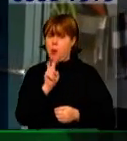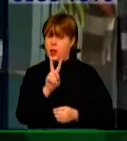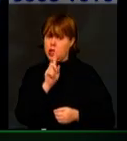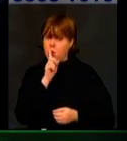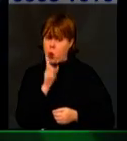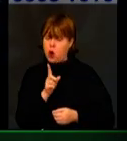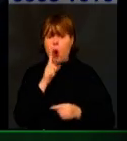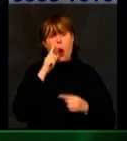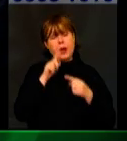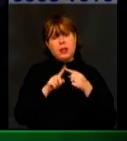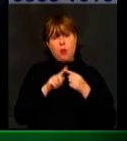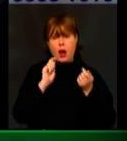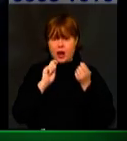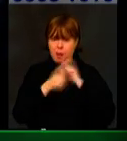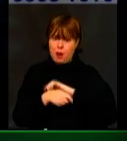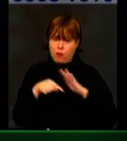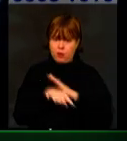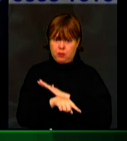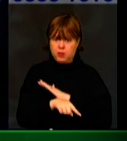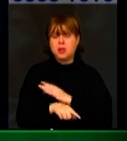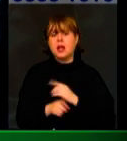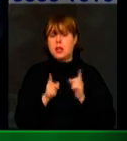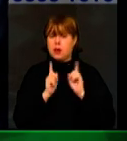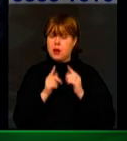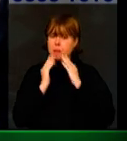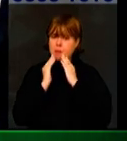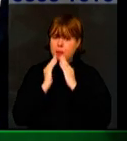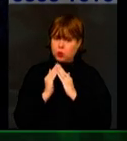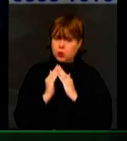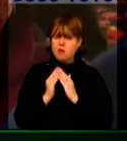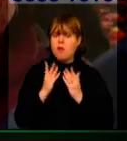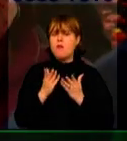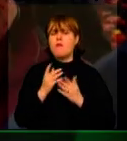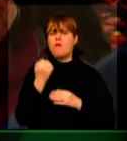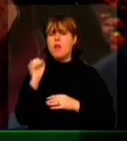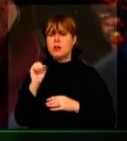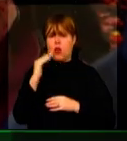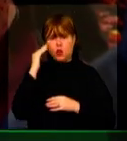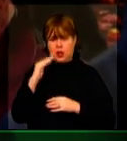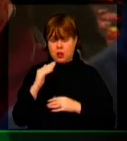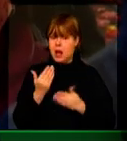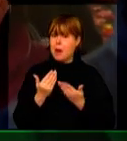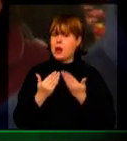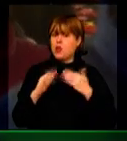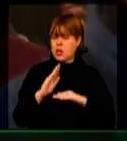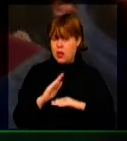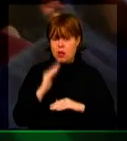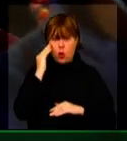pero nuestro objetivo es cambiar de verdad. Silva también fue consultado por las faltas docentes. La enorme mayoría de los